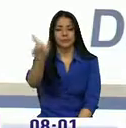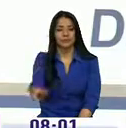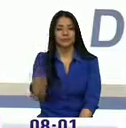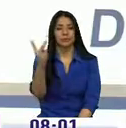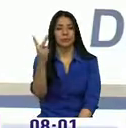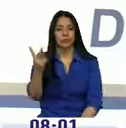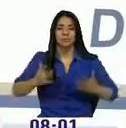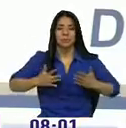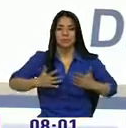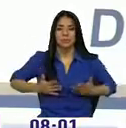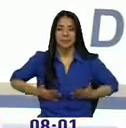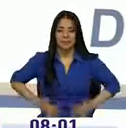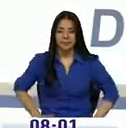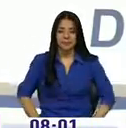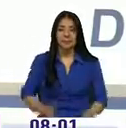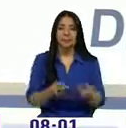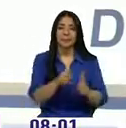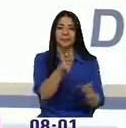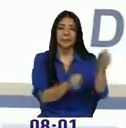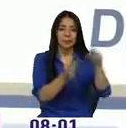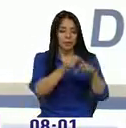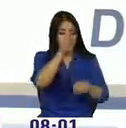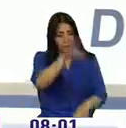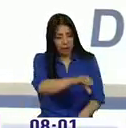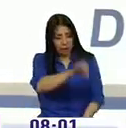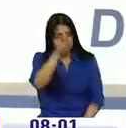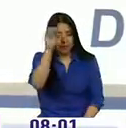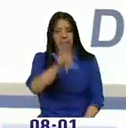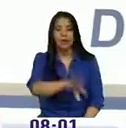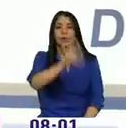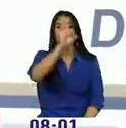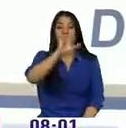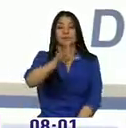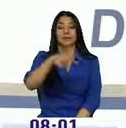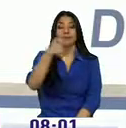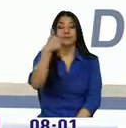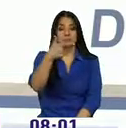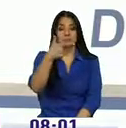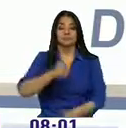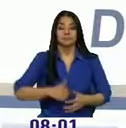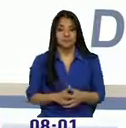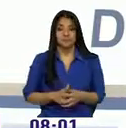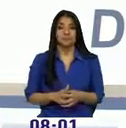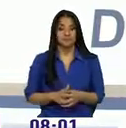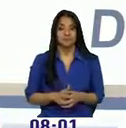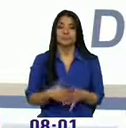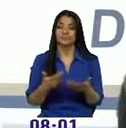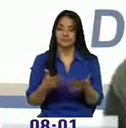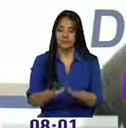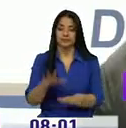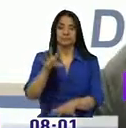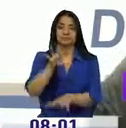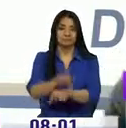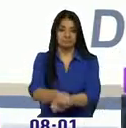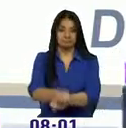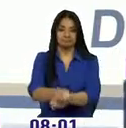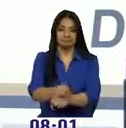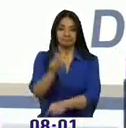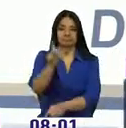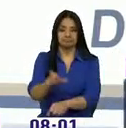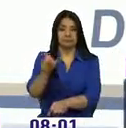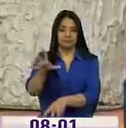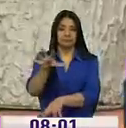un cacheo en el vehículo. Es por eso que en donde encontramos el arma de fuego y se procedió a la aprehensión de los